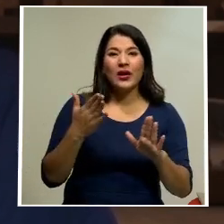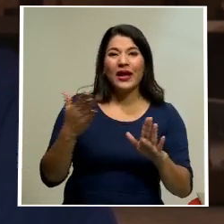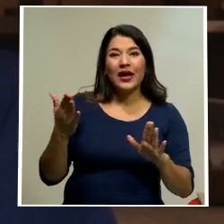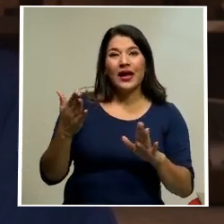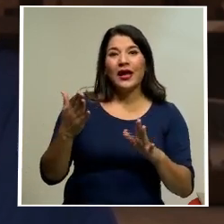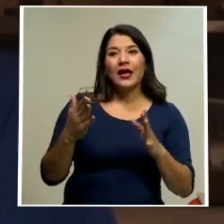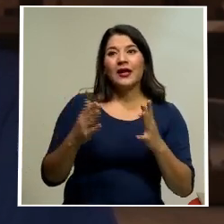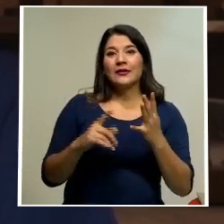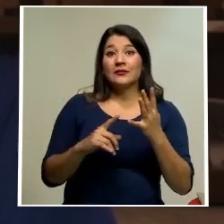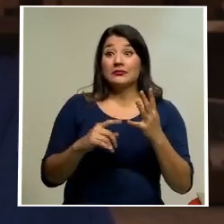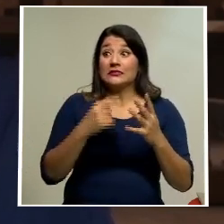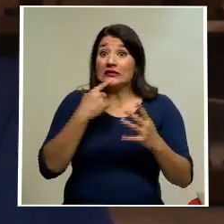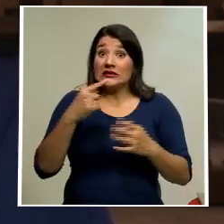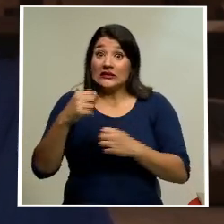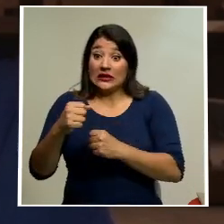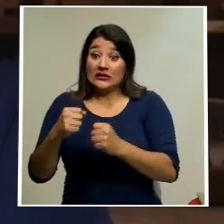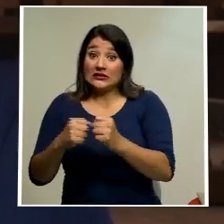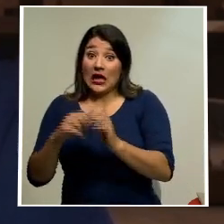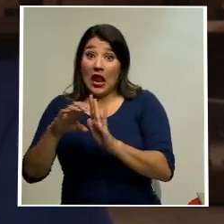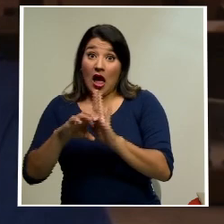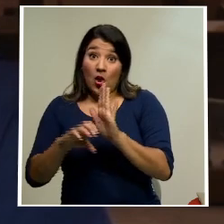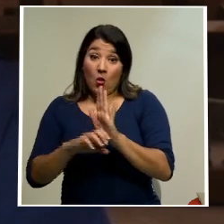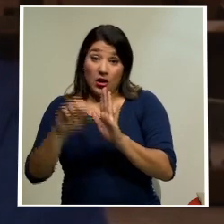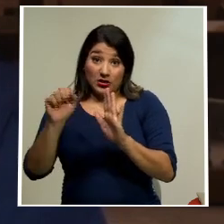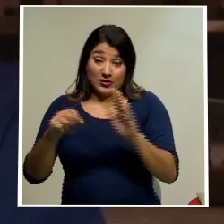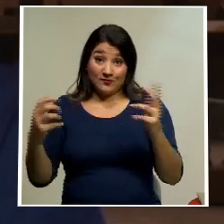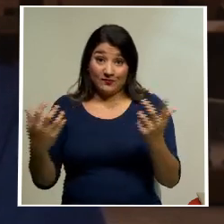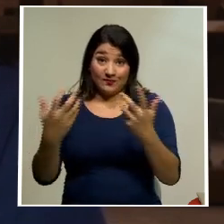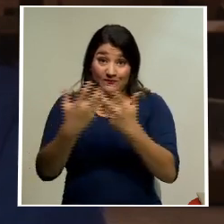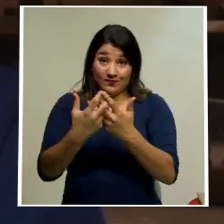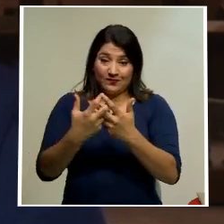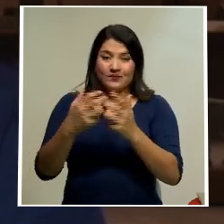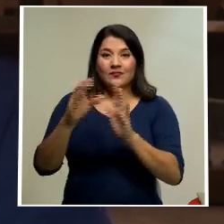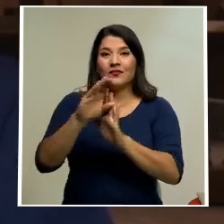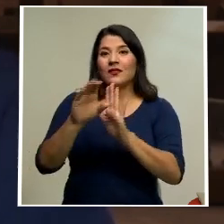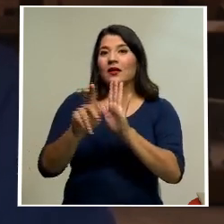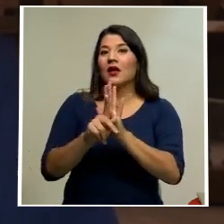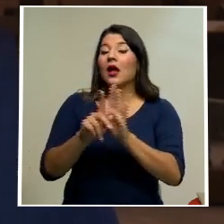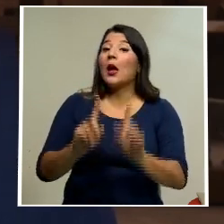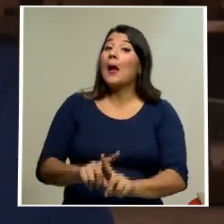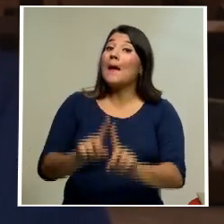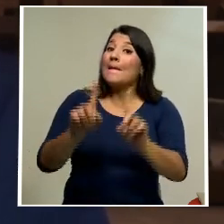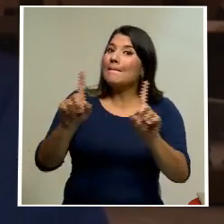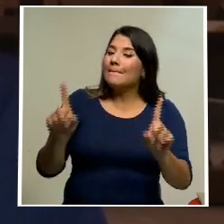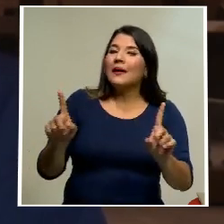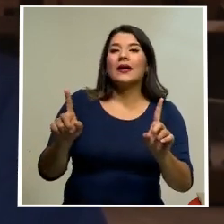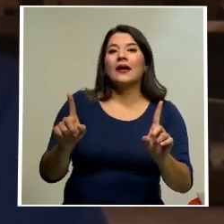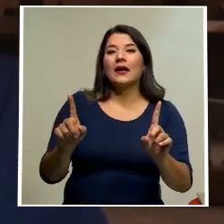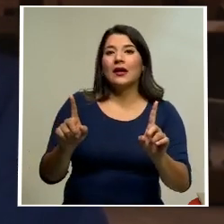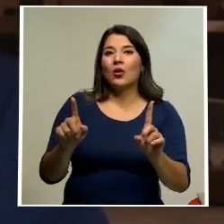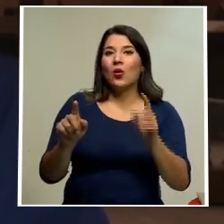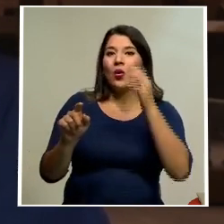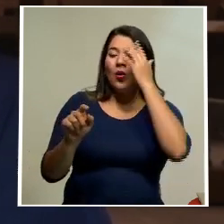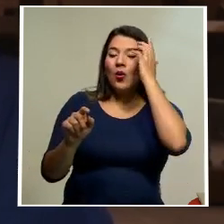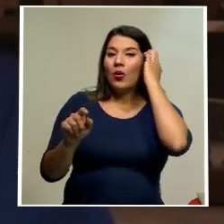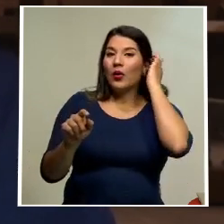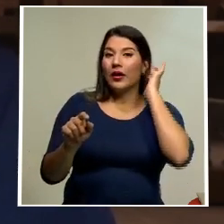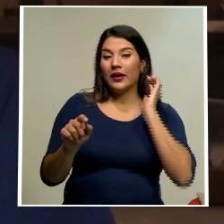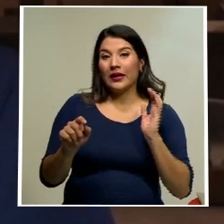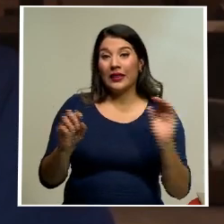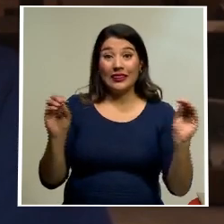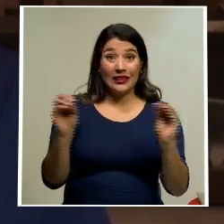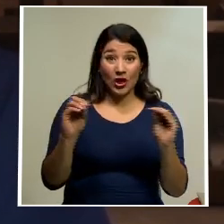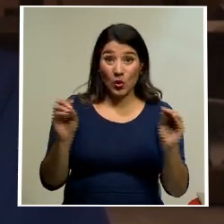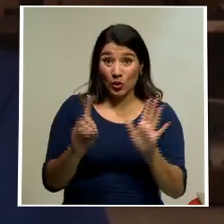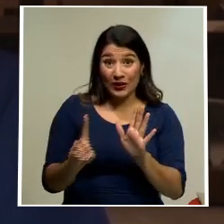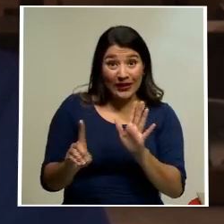como constitucional, pero que esa constitucionalidad le establece límites, y los límites son la propia Constitución. Ningún derecho de